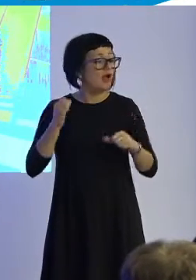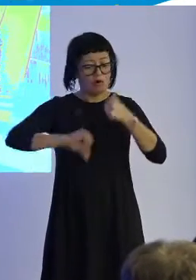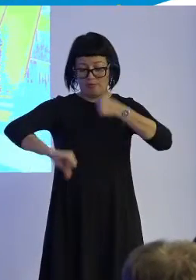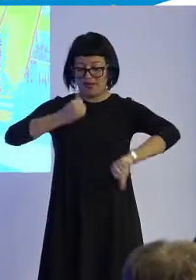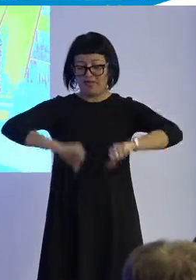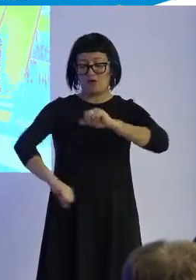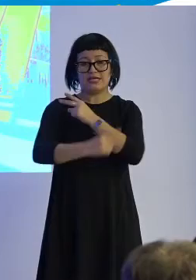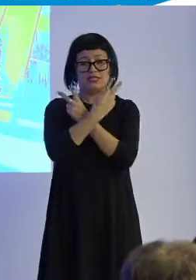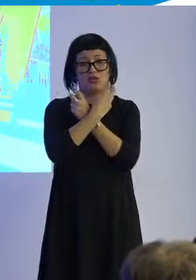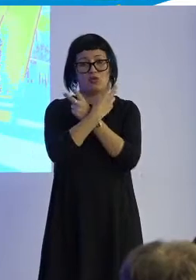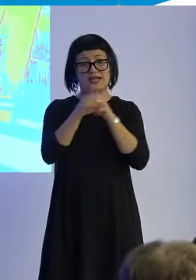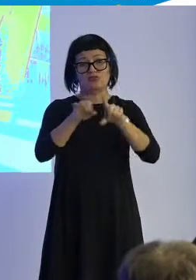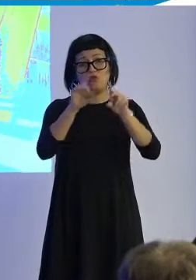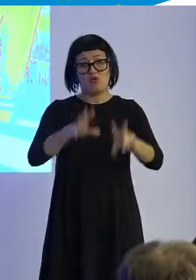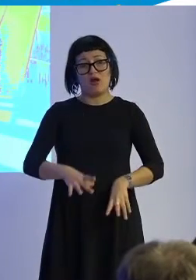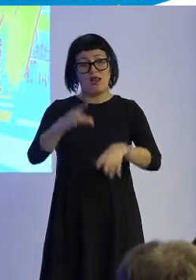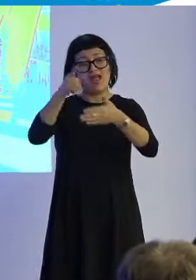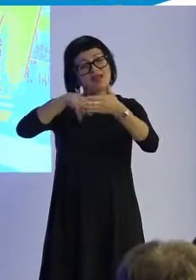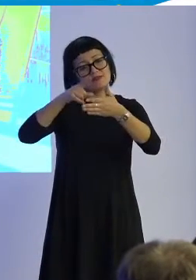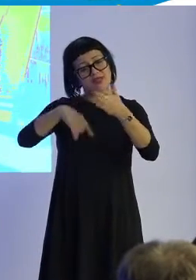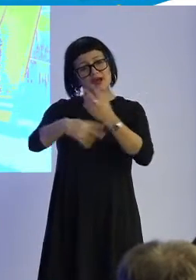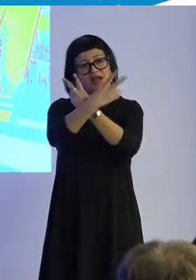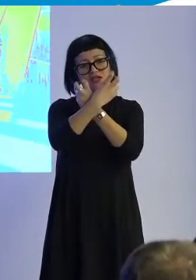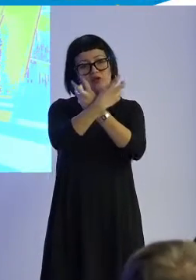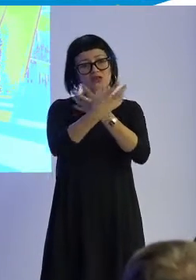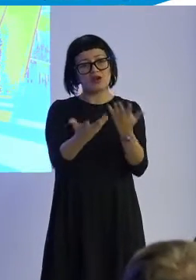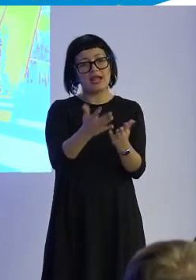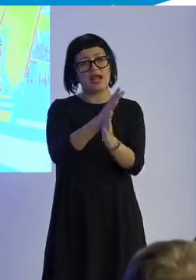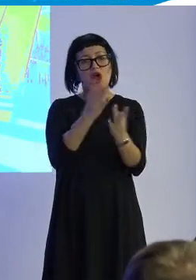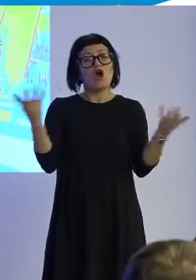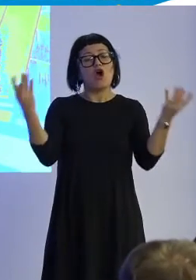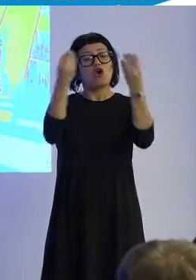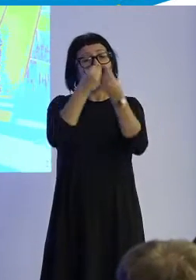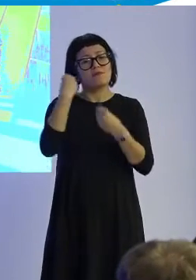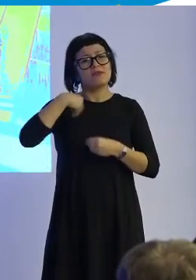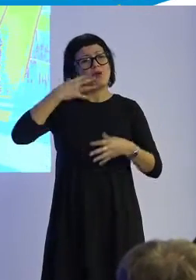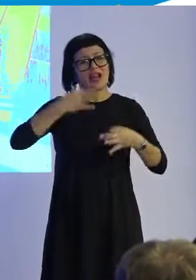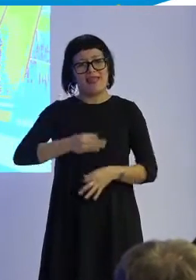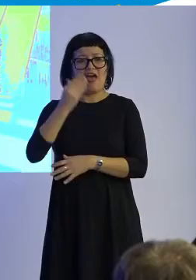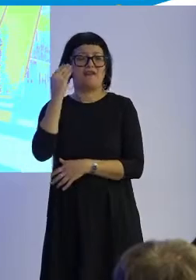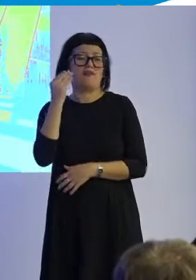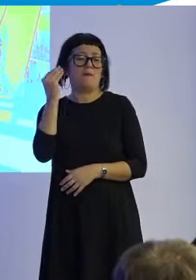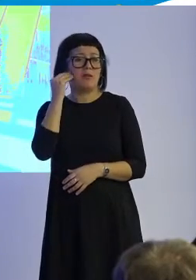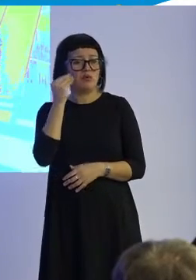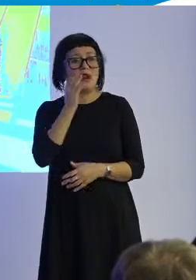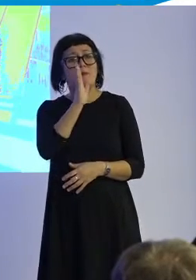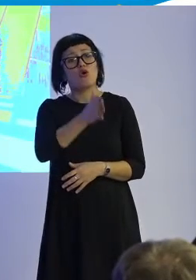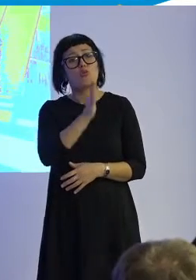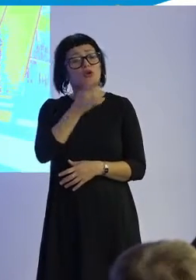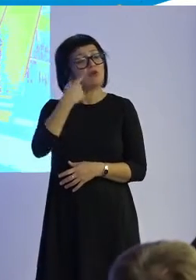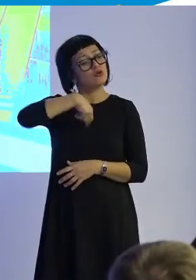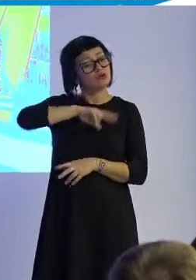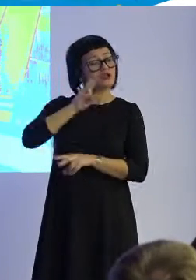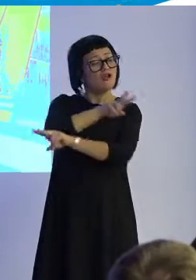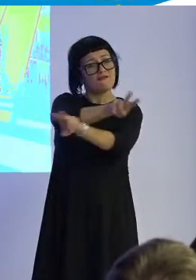huesos, ¿cómo se llama?, de traumatología, con realidad virtual. Porque imaginad la